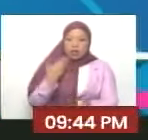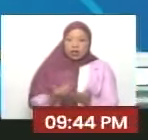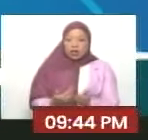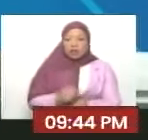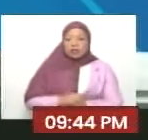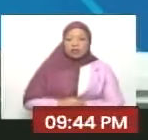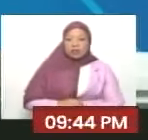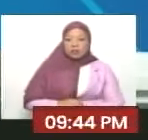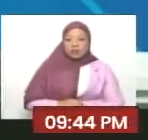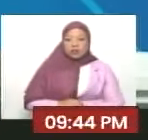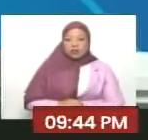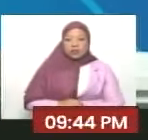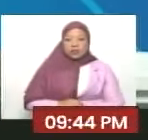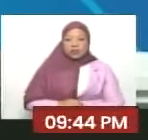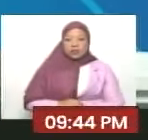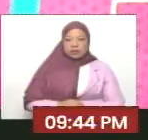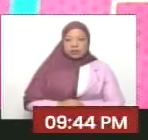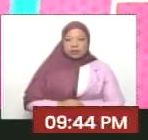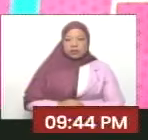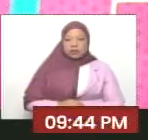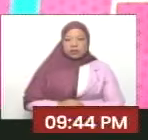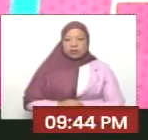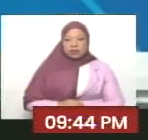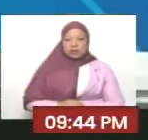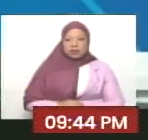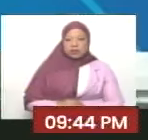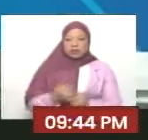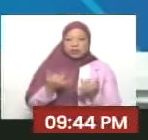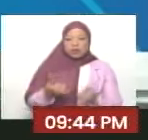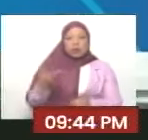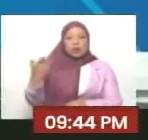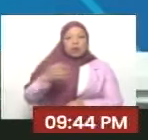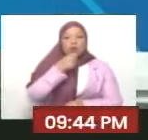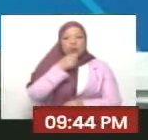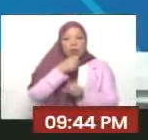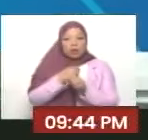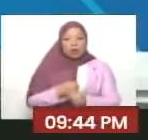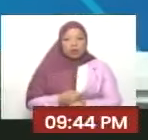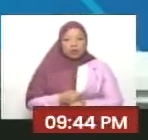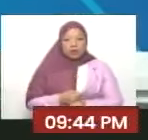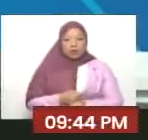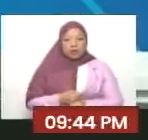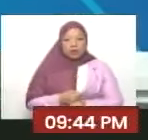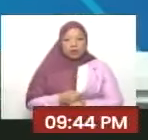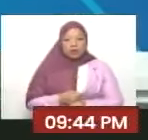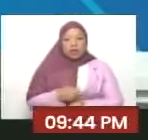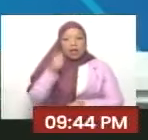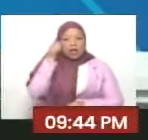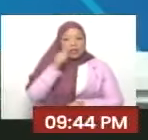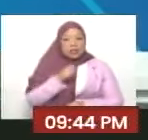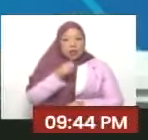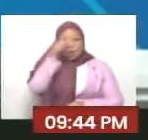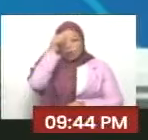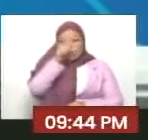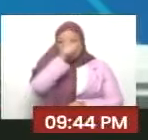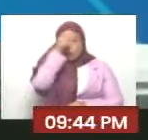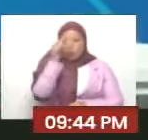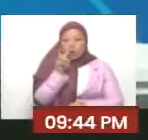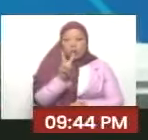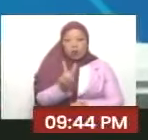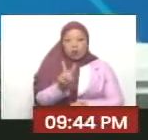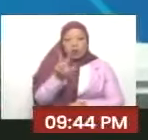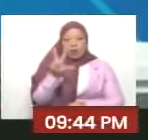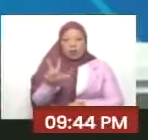Muchas gracias, Jocelyn. Al momento más esperado. Sábado y domingo, 2 y 3 de